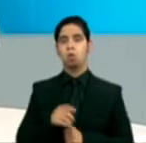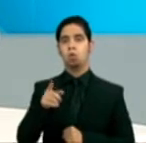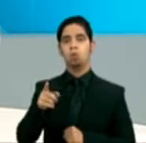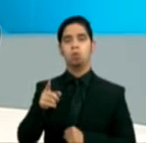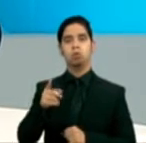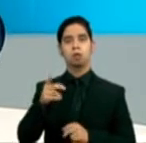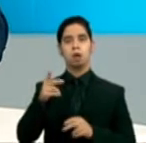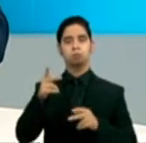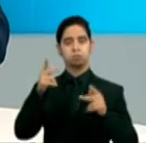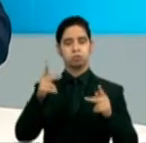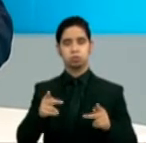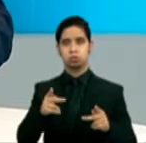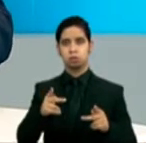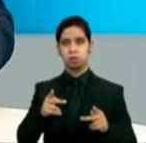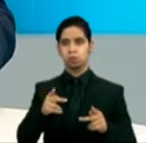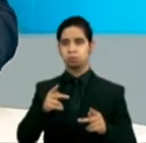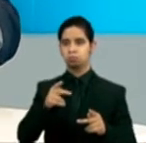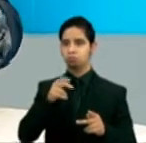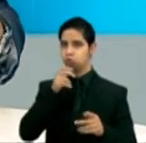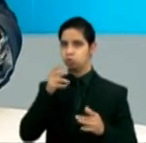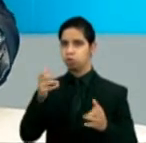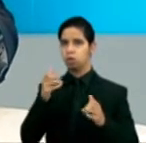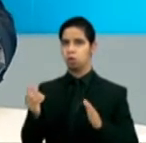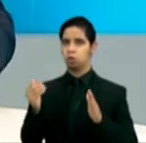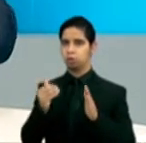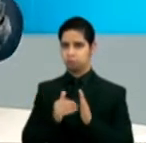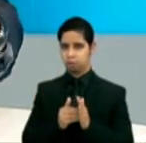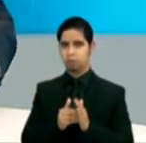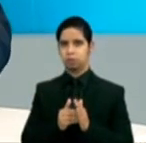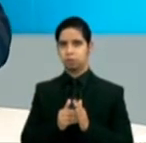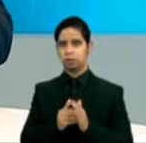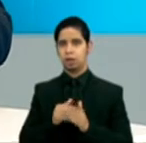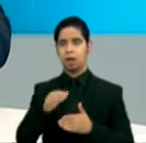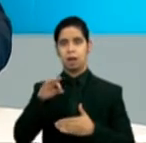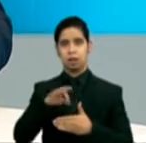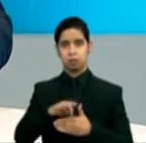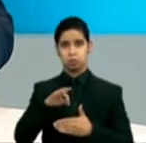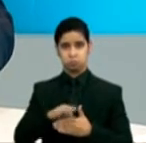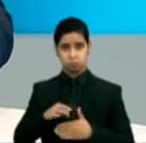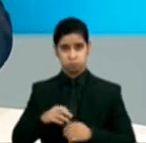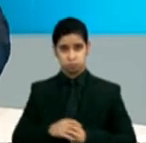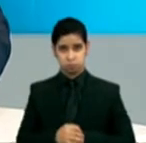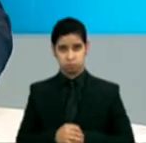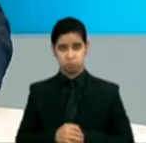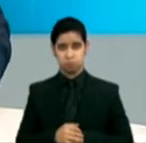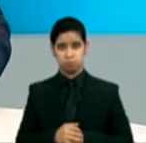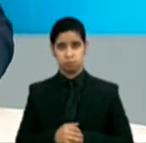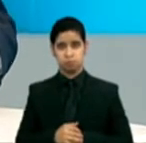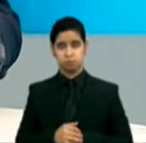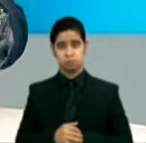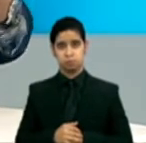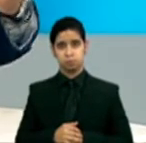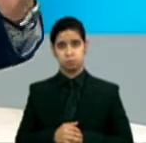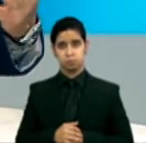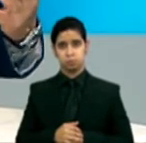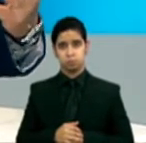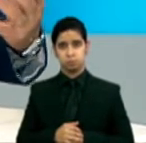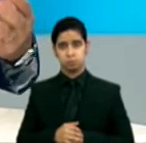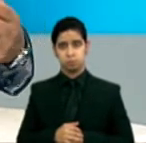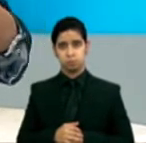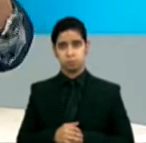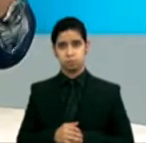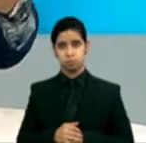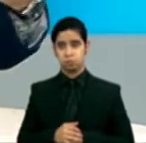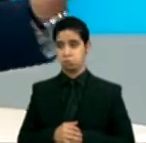ser reelecto, ¿no pierde liderato en esa participación de la toma de decisiones para el país, ya sea en